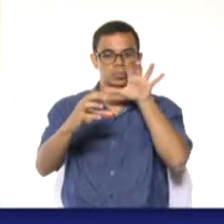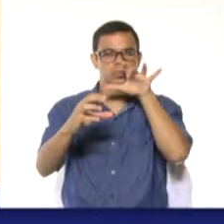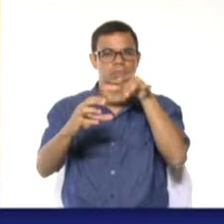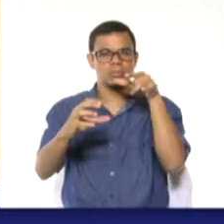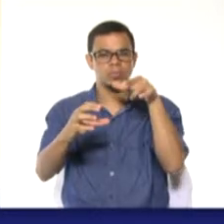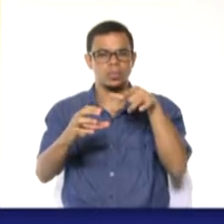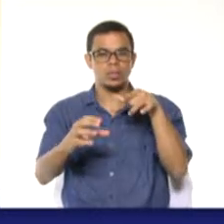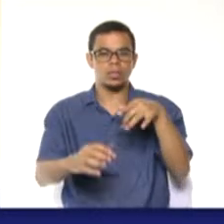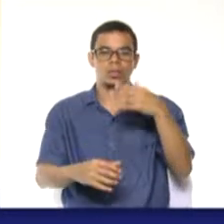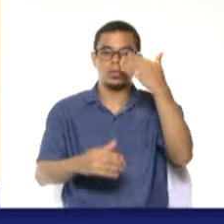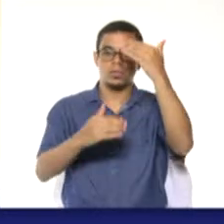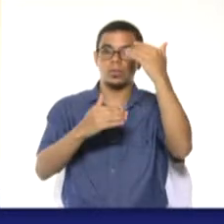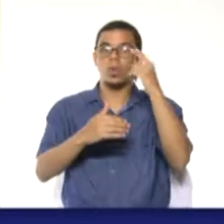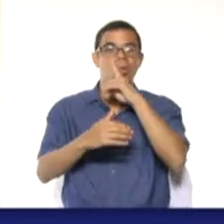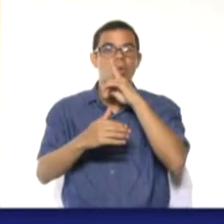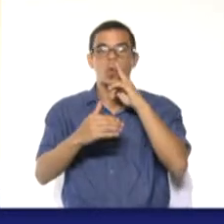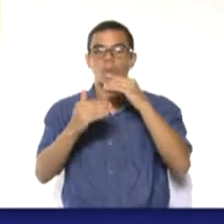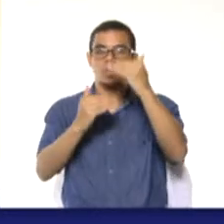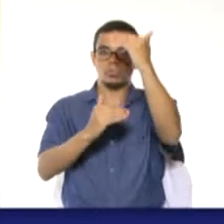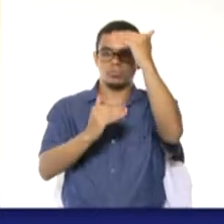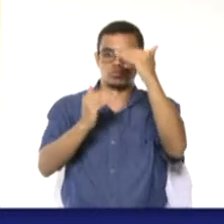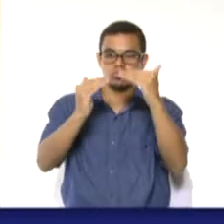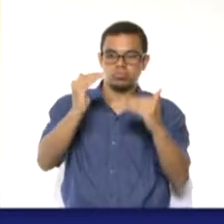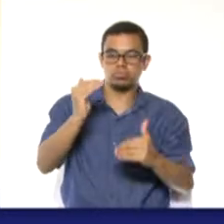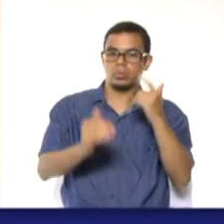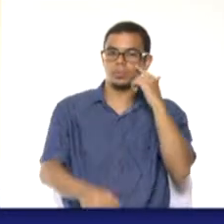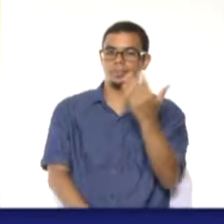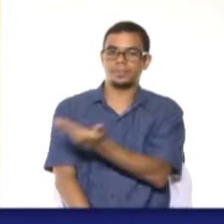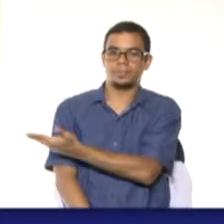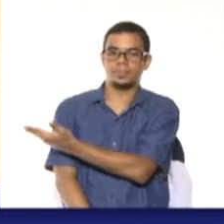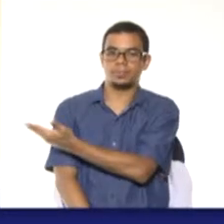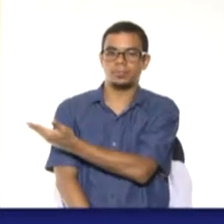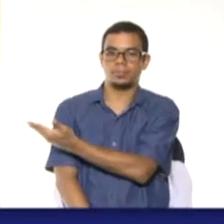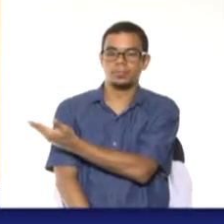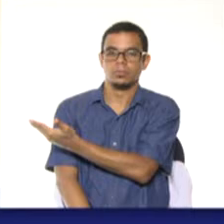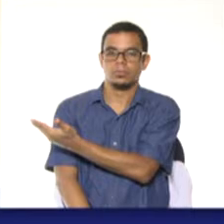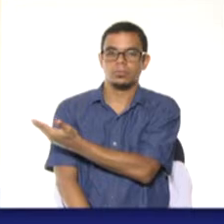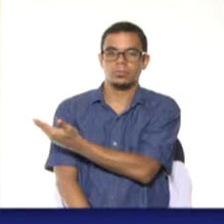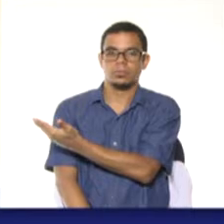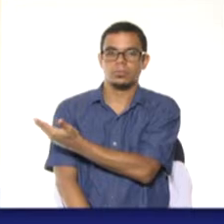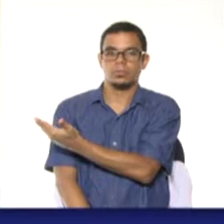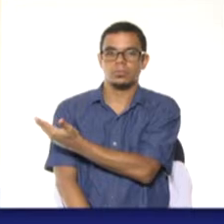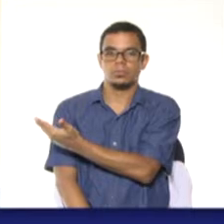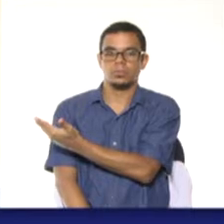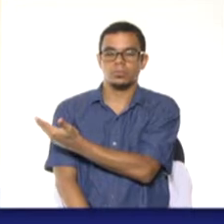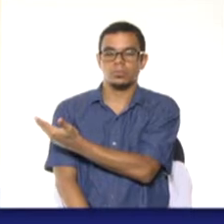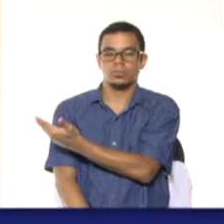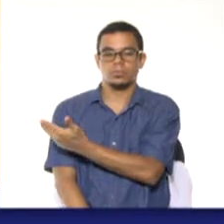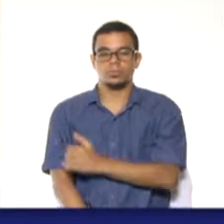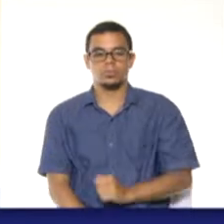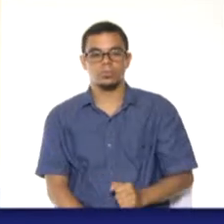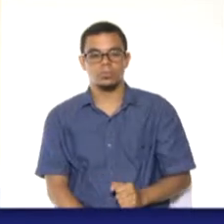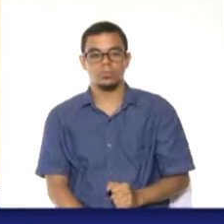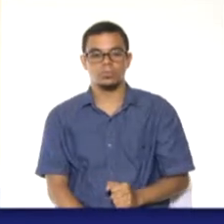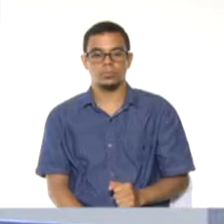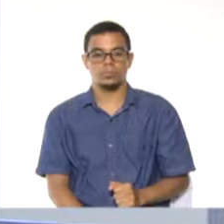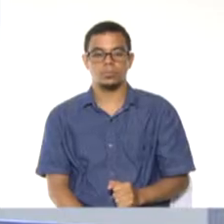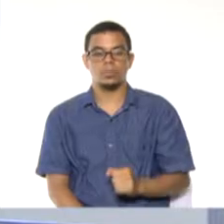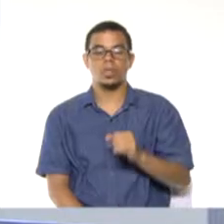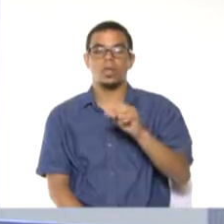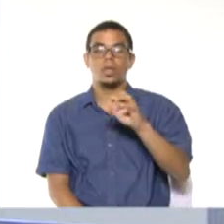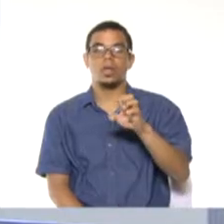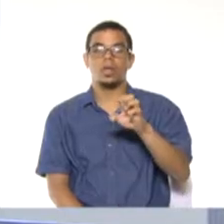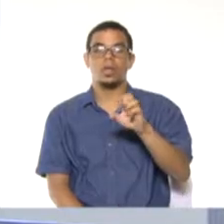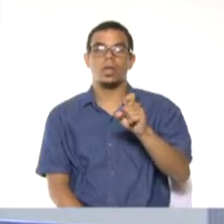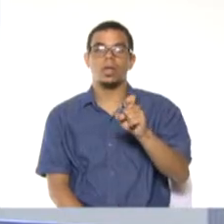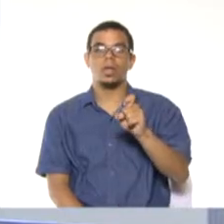la estratosfera, la troposfera, la mesósfera, como lo podemos ver en la lámina, la exósfera, que son cada